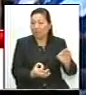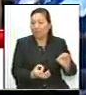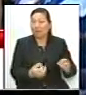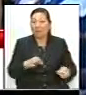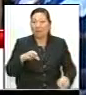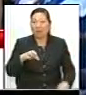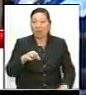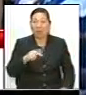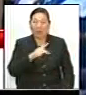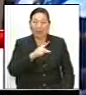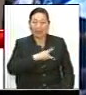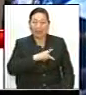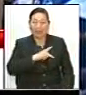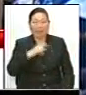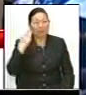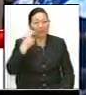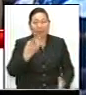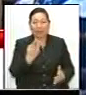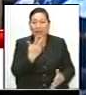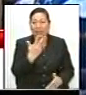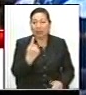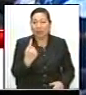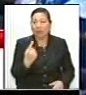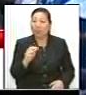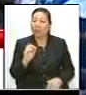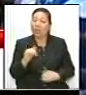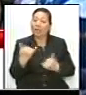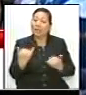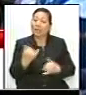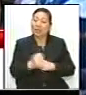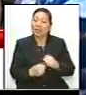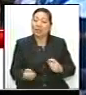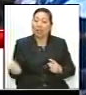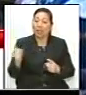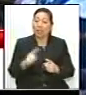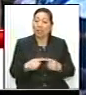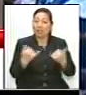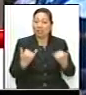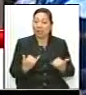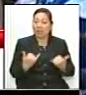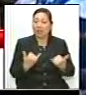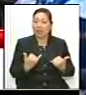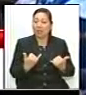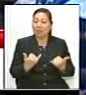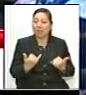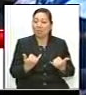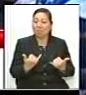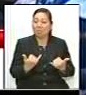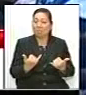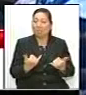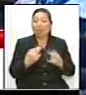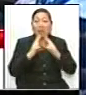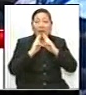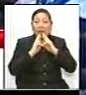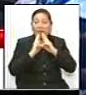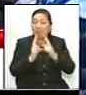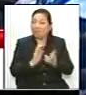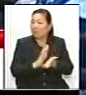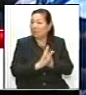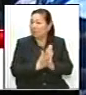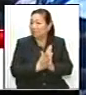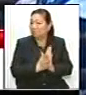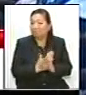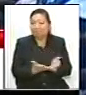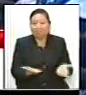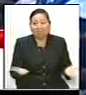Popular, desde el 31 de enero del 2018 hasta el día de hoy, no nos ha respondido y se entiende